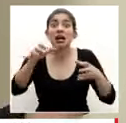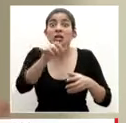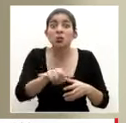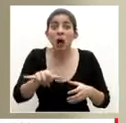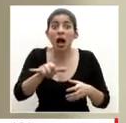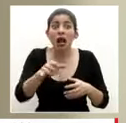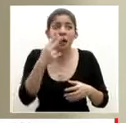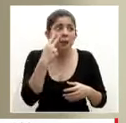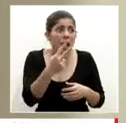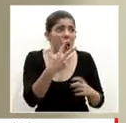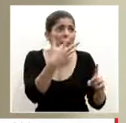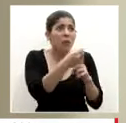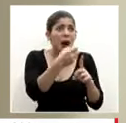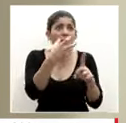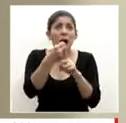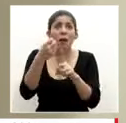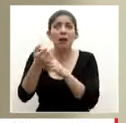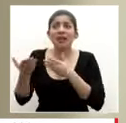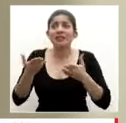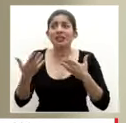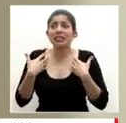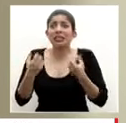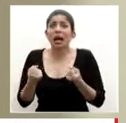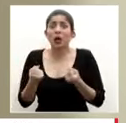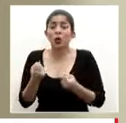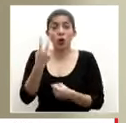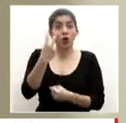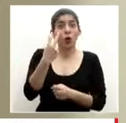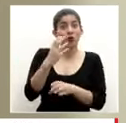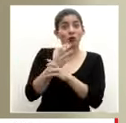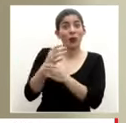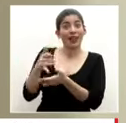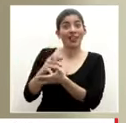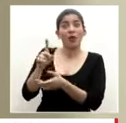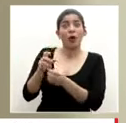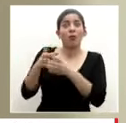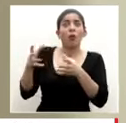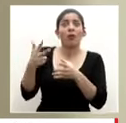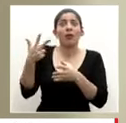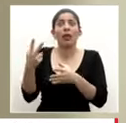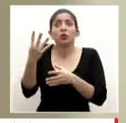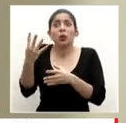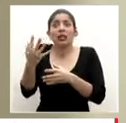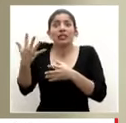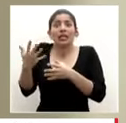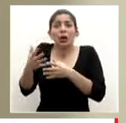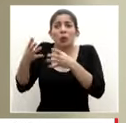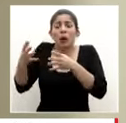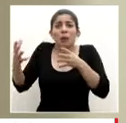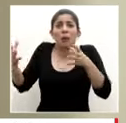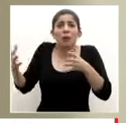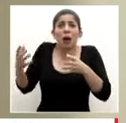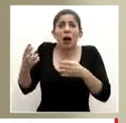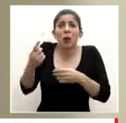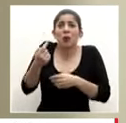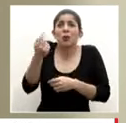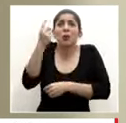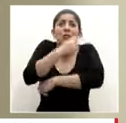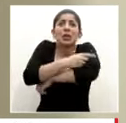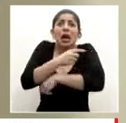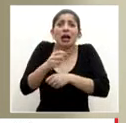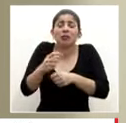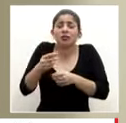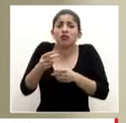y empezamos a ver impacto en los servicios de salud, que ya no tenemos 2 en cuidados intensivos, sino que tenemos 3, 4, 5 en cuestión de pocos